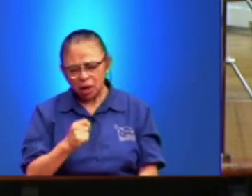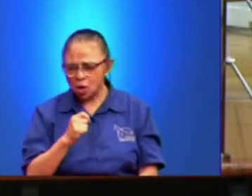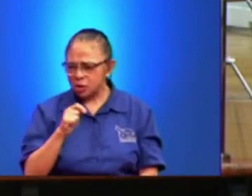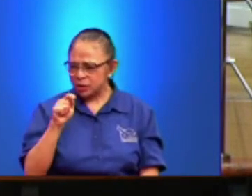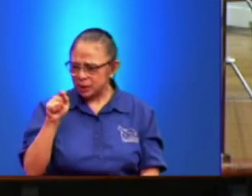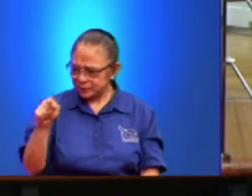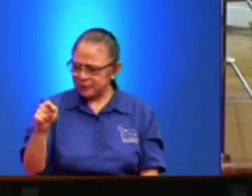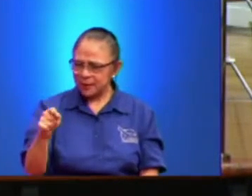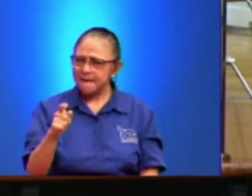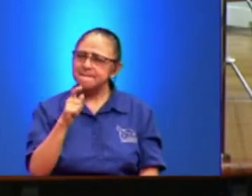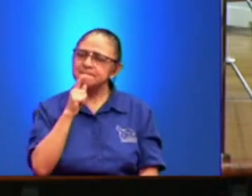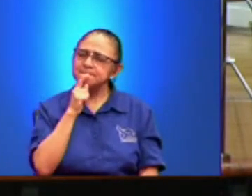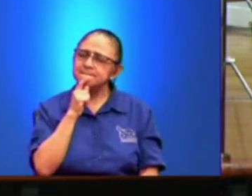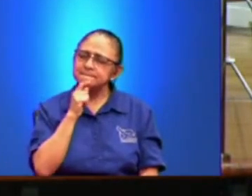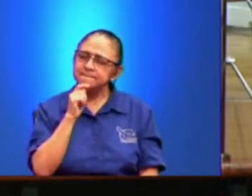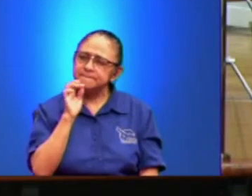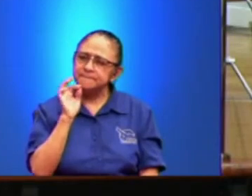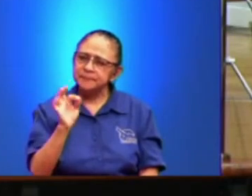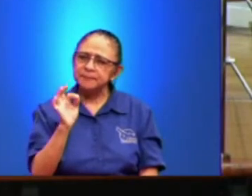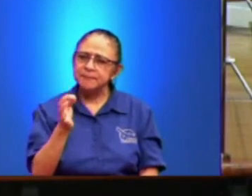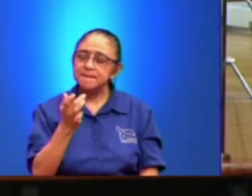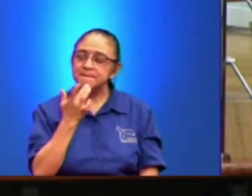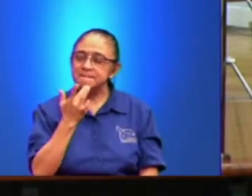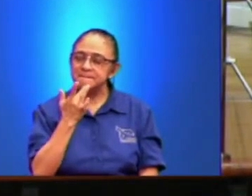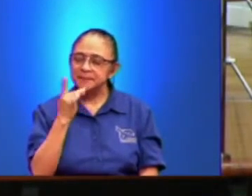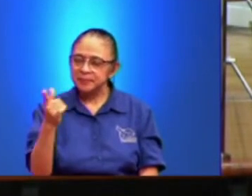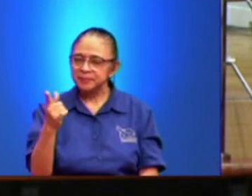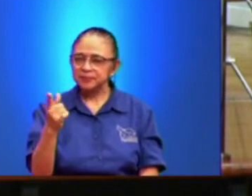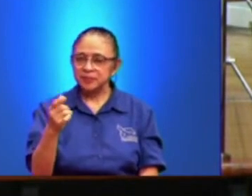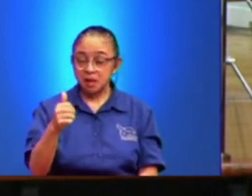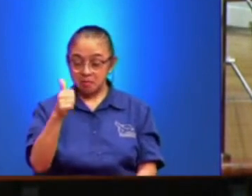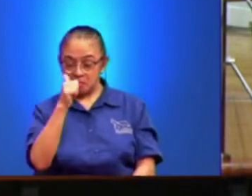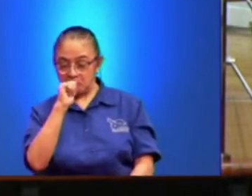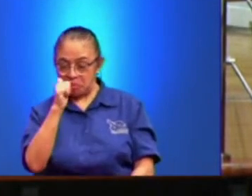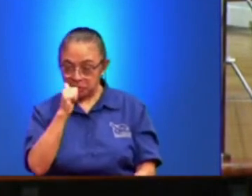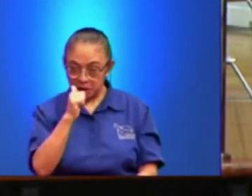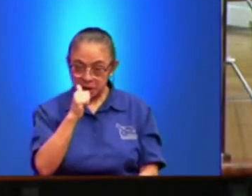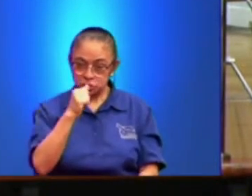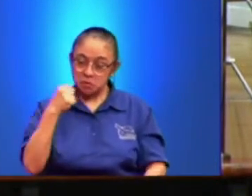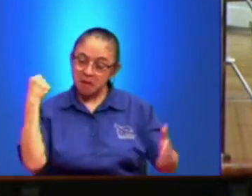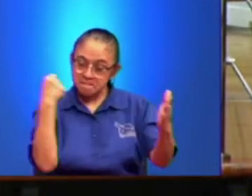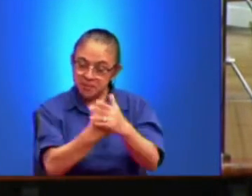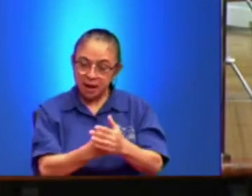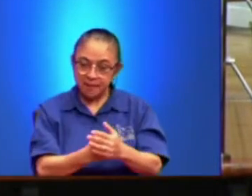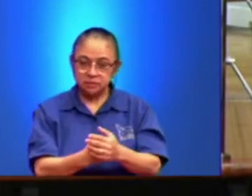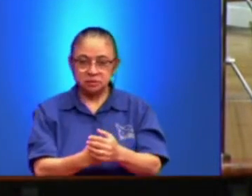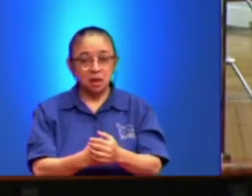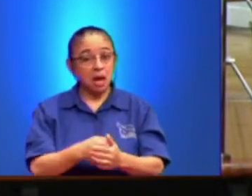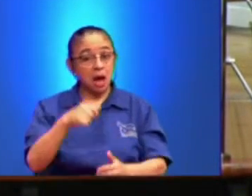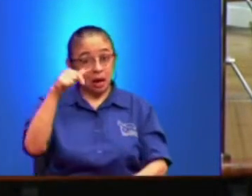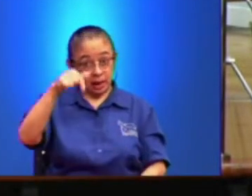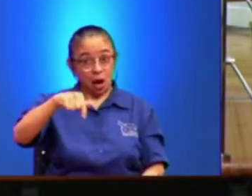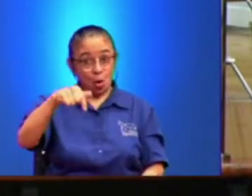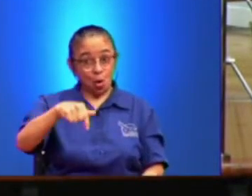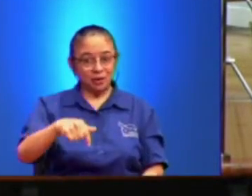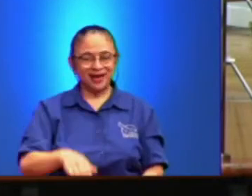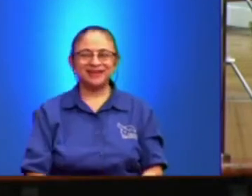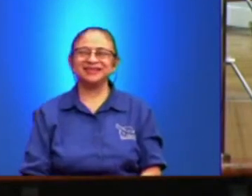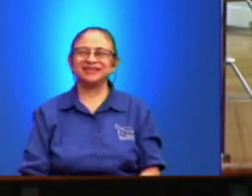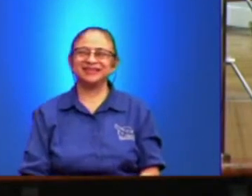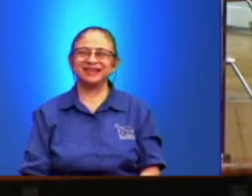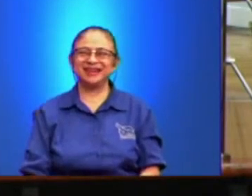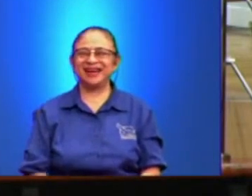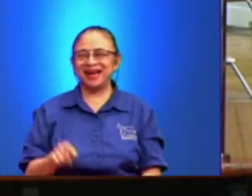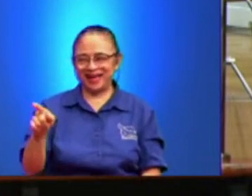vas que ahora eso es un afeminado me tiene seguirles le gustan los golpes a la señora